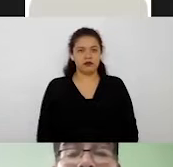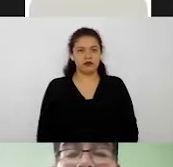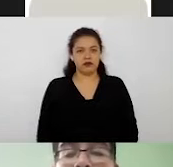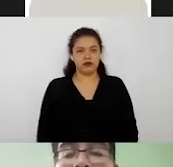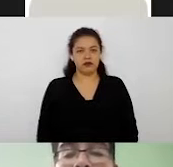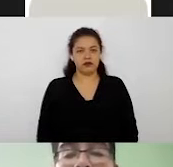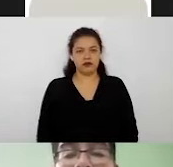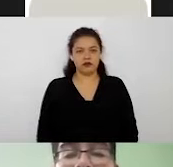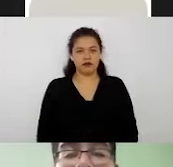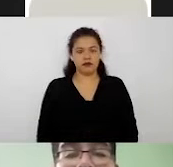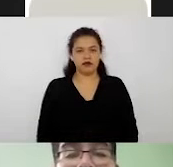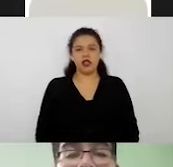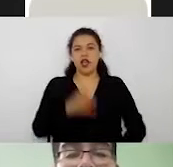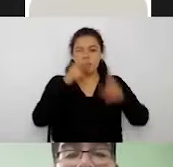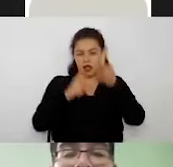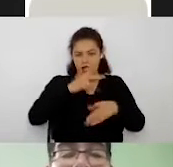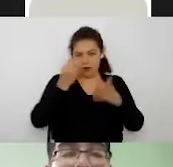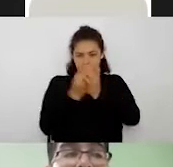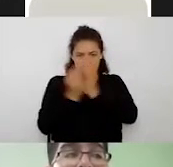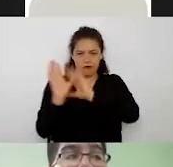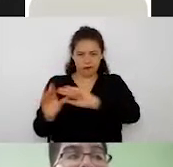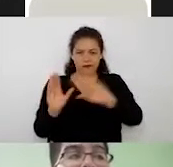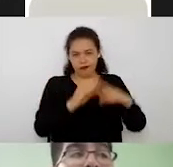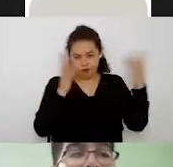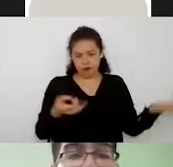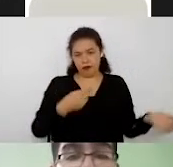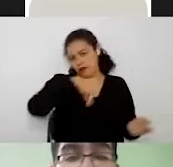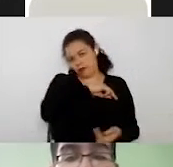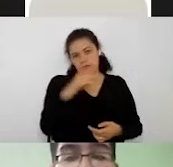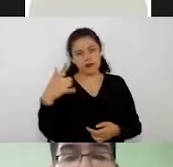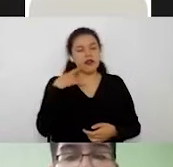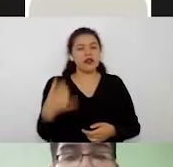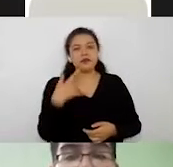pláticas, con todas estas capacitaciones, es tratar de estar